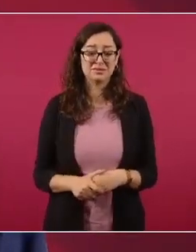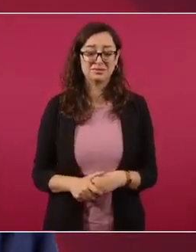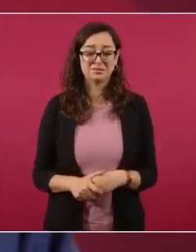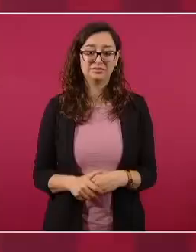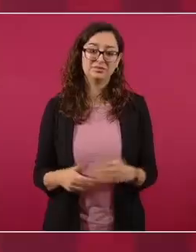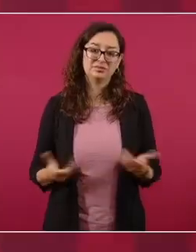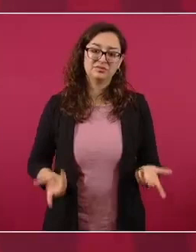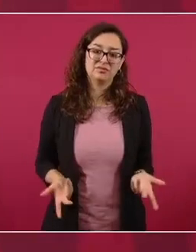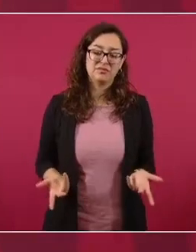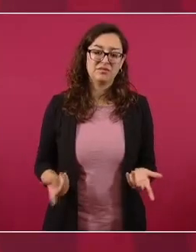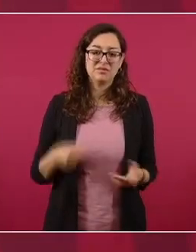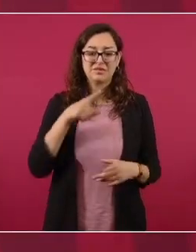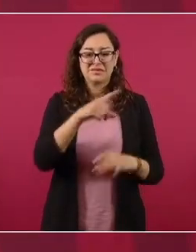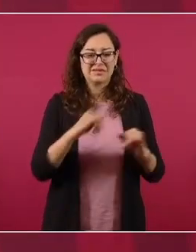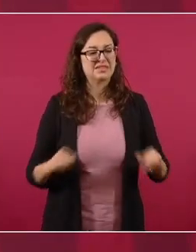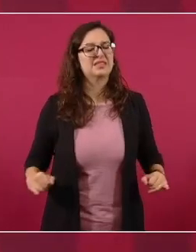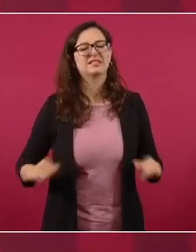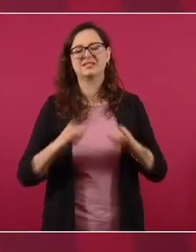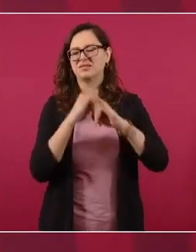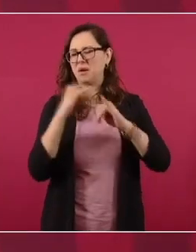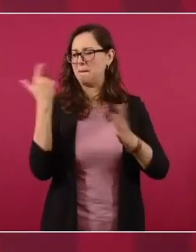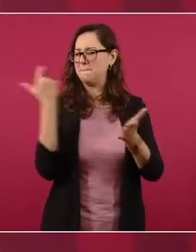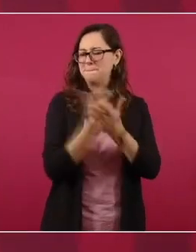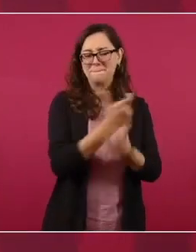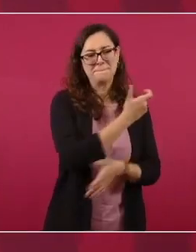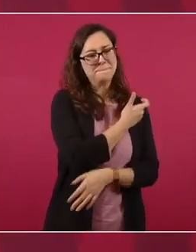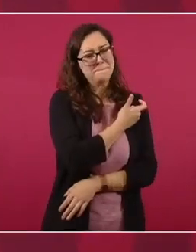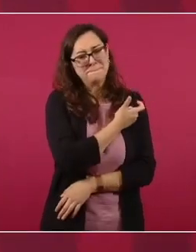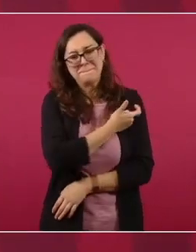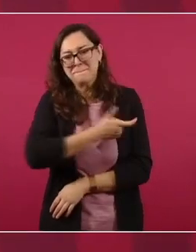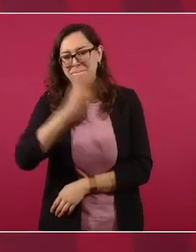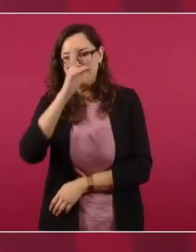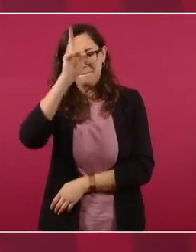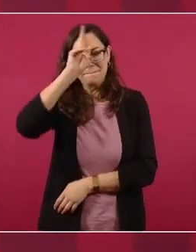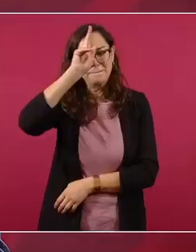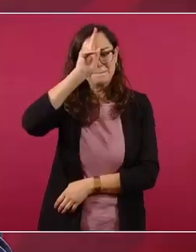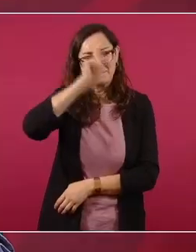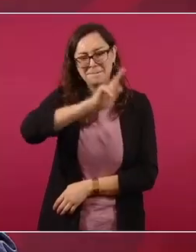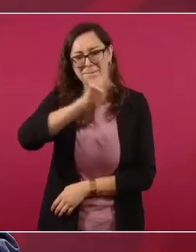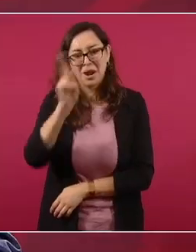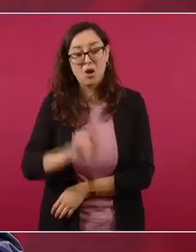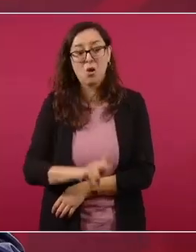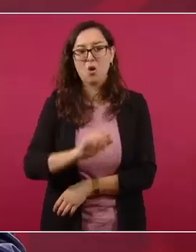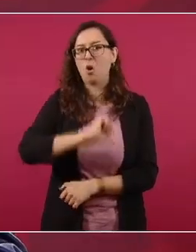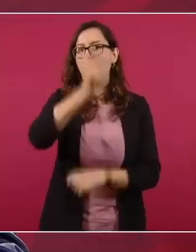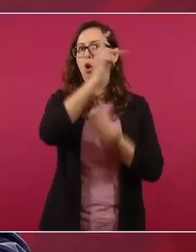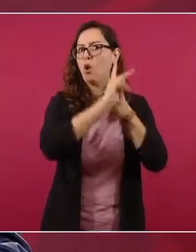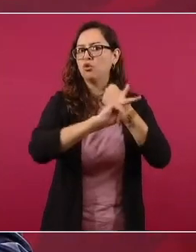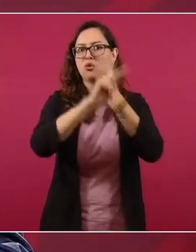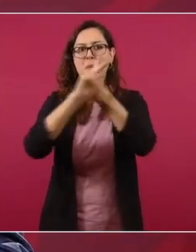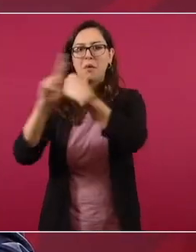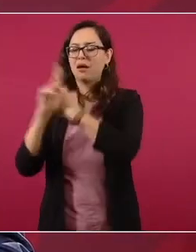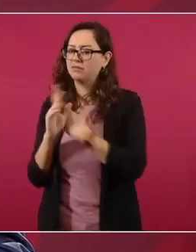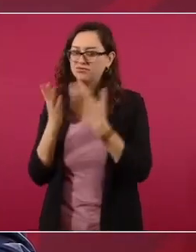Son los organismos más caros del mundo,